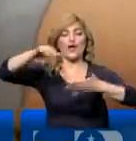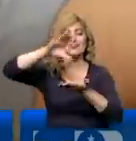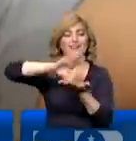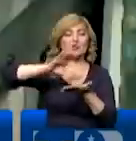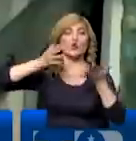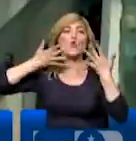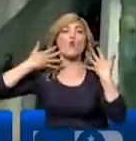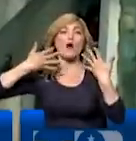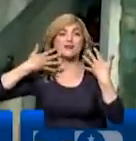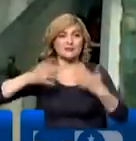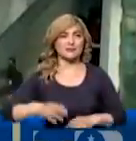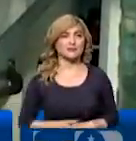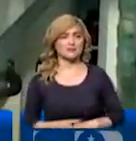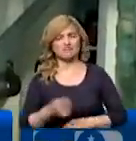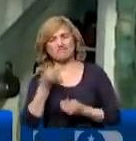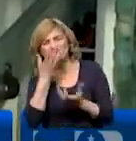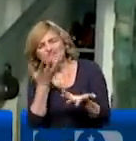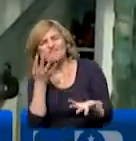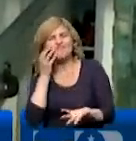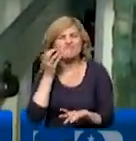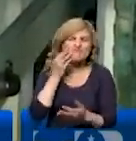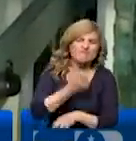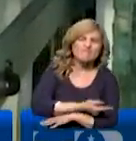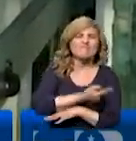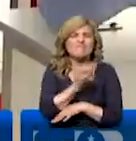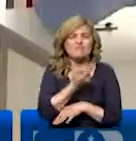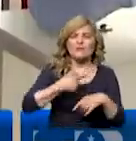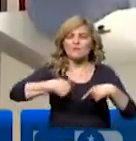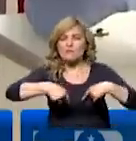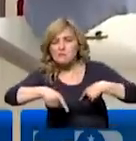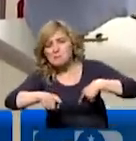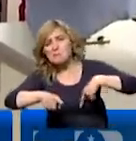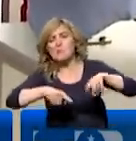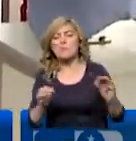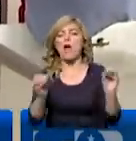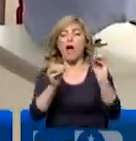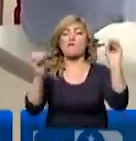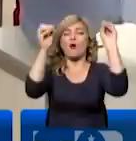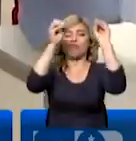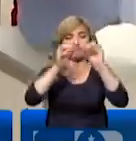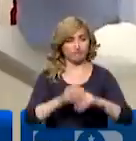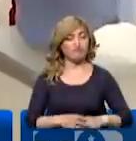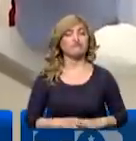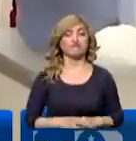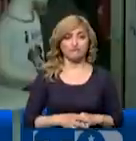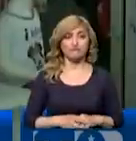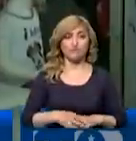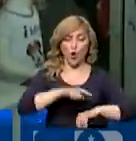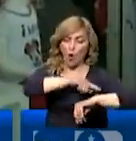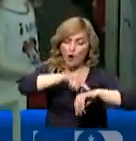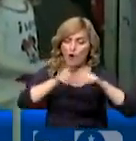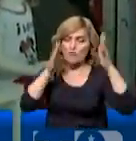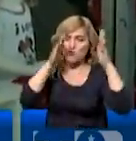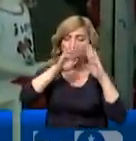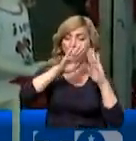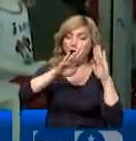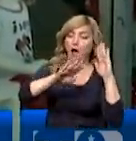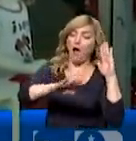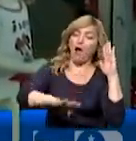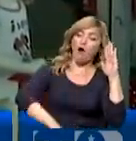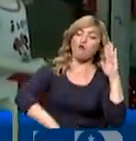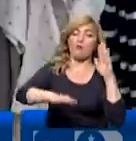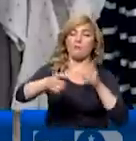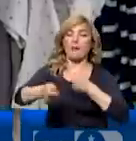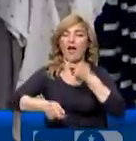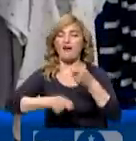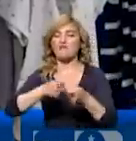de Guayaquil. Ella nos cuenta que durante estos días el movimiento de clientes aumentó. Incluso extendieron el horario de atención, pero las